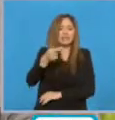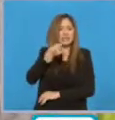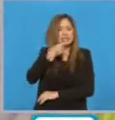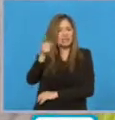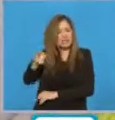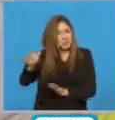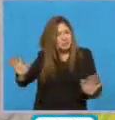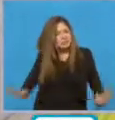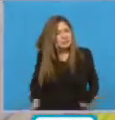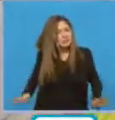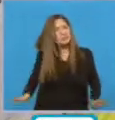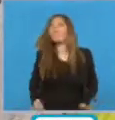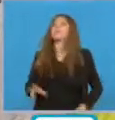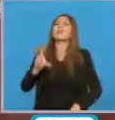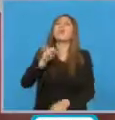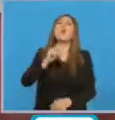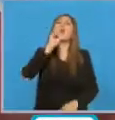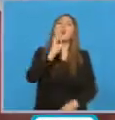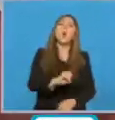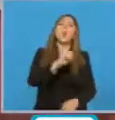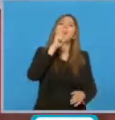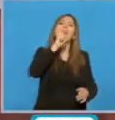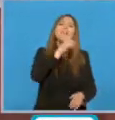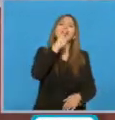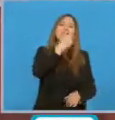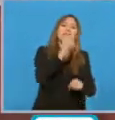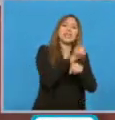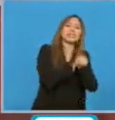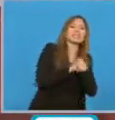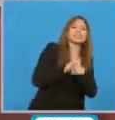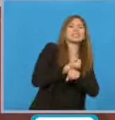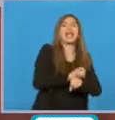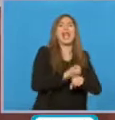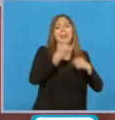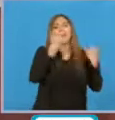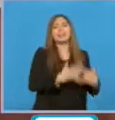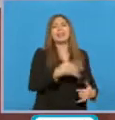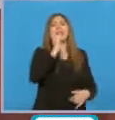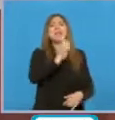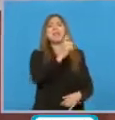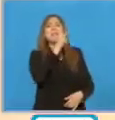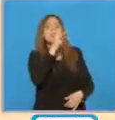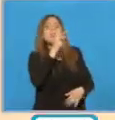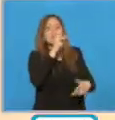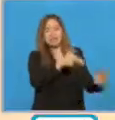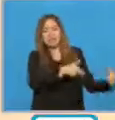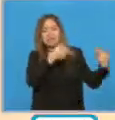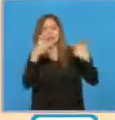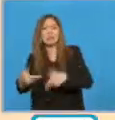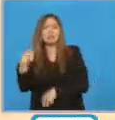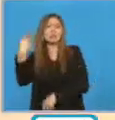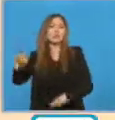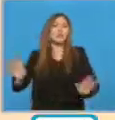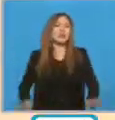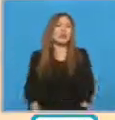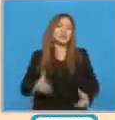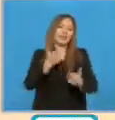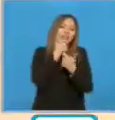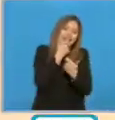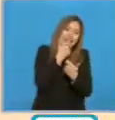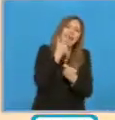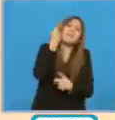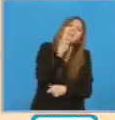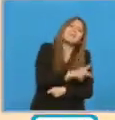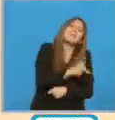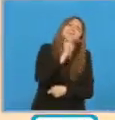sangre pesadita. Es pesadito, lo heredó de su padre, generalmente se lo echas al marido. Sí. Aquí el punto es ayudar al